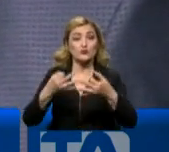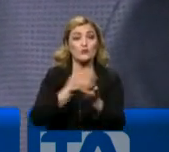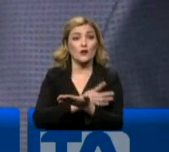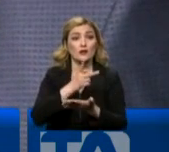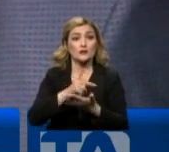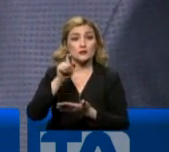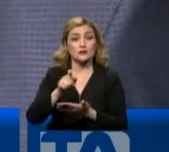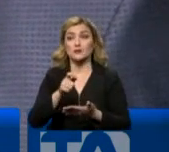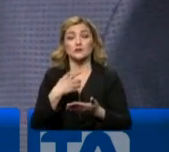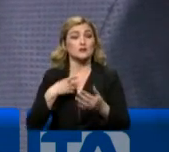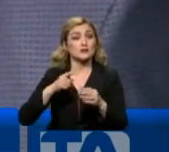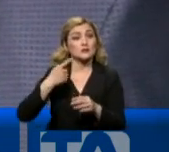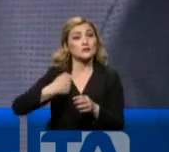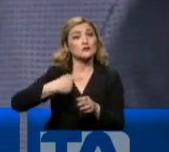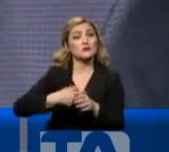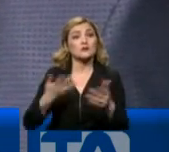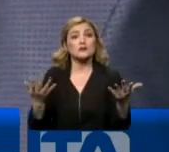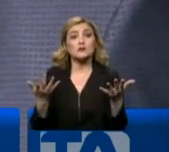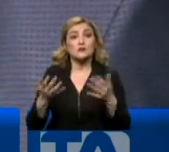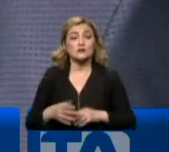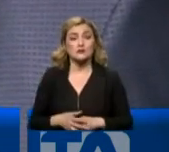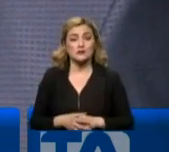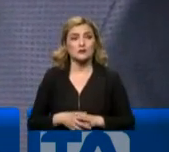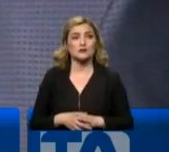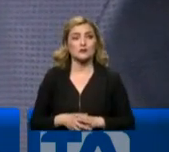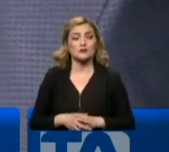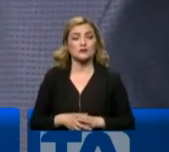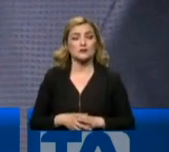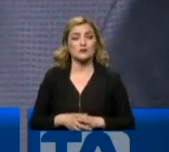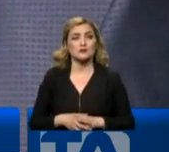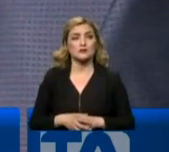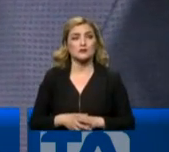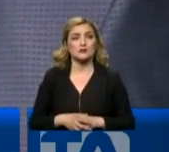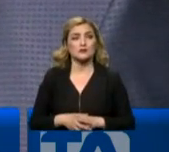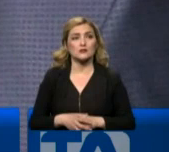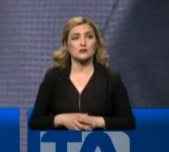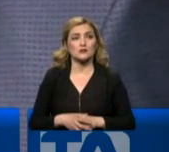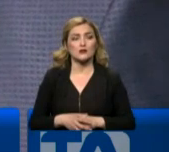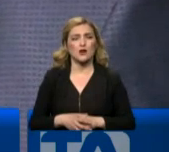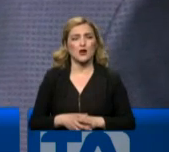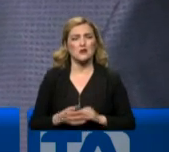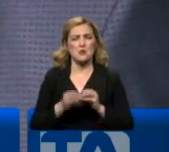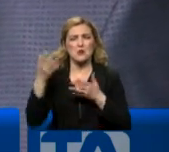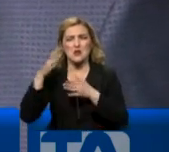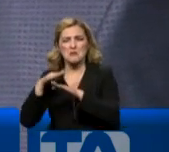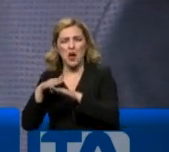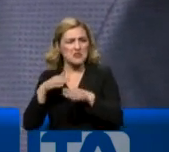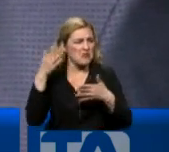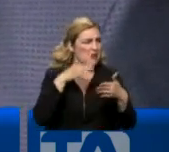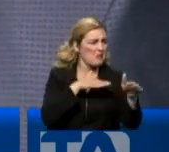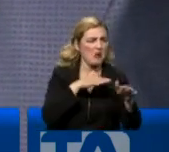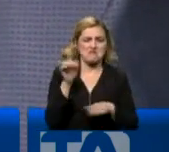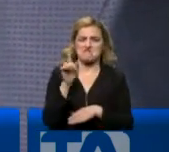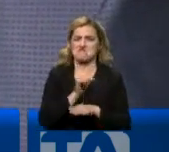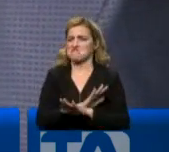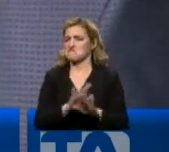Pichincha deberá caracterizarse hoy en adelante por estar alejada de cualquier posicionamiento político, de cualquier cálculo, de